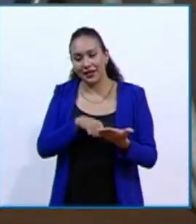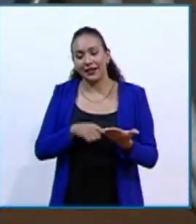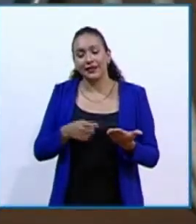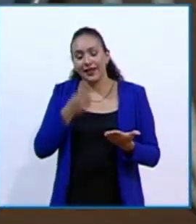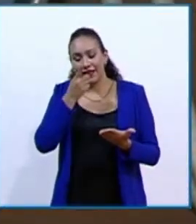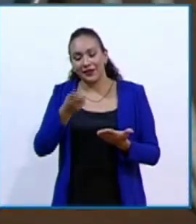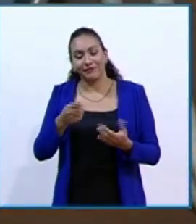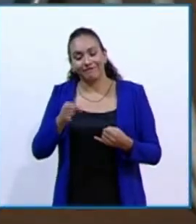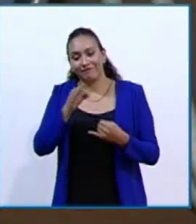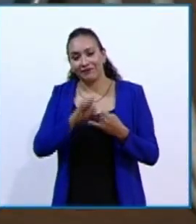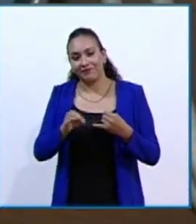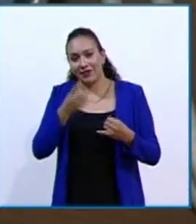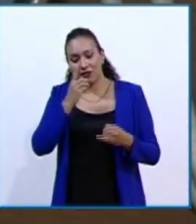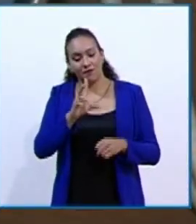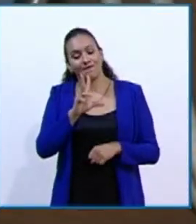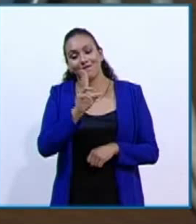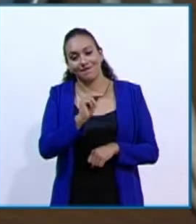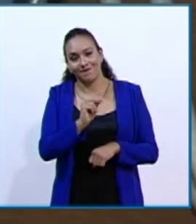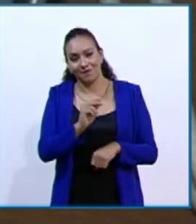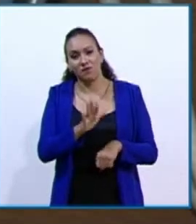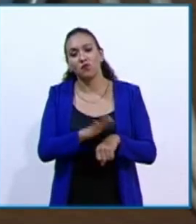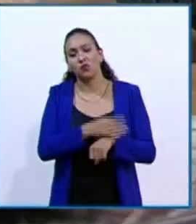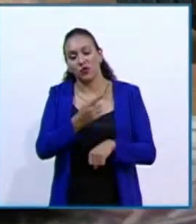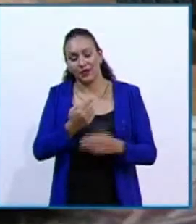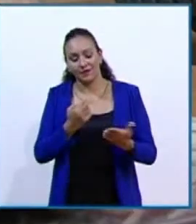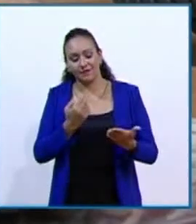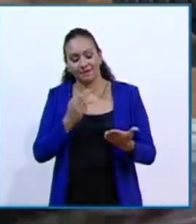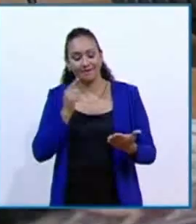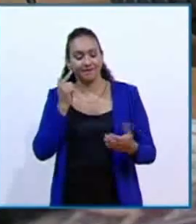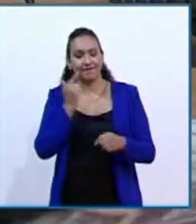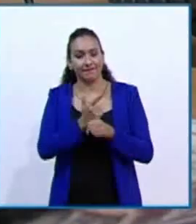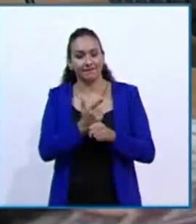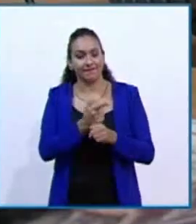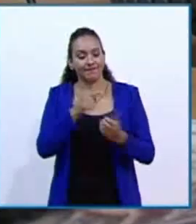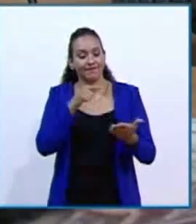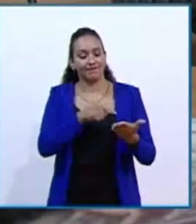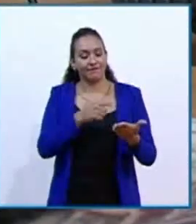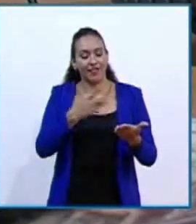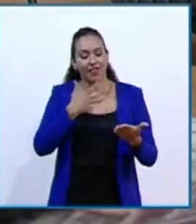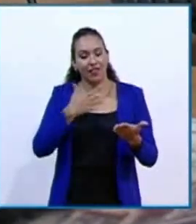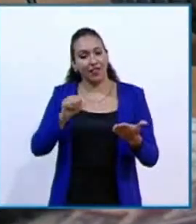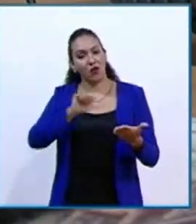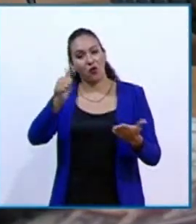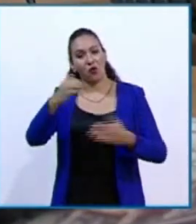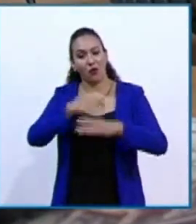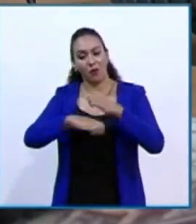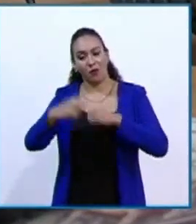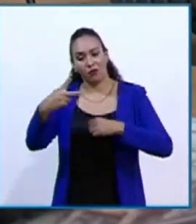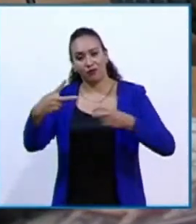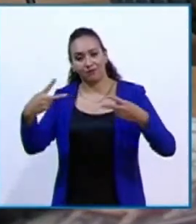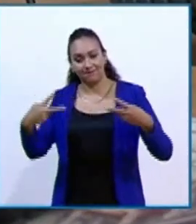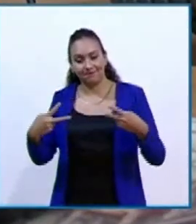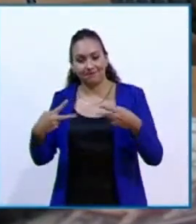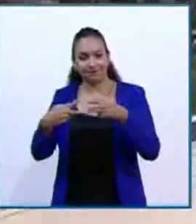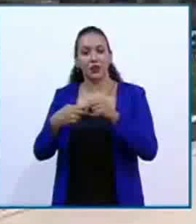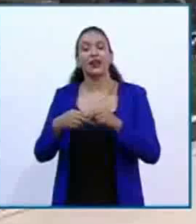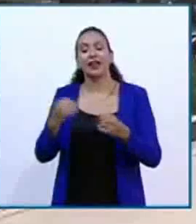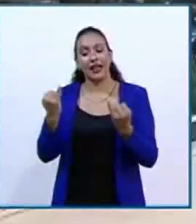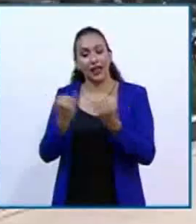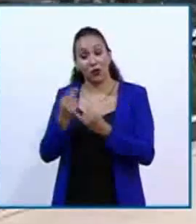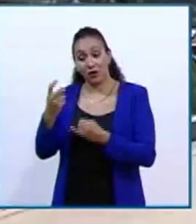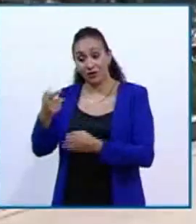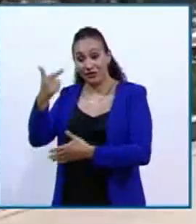última, le fue negada la petición, pues se encontró que tenía relación con otras dos empresas que se encontraban en la lista de empresas